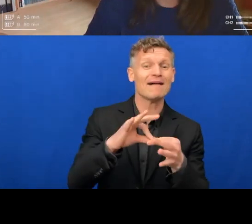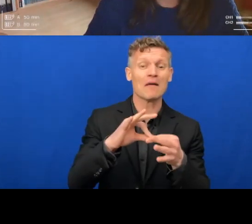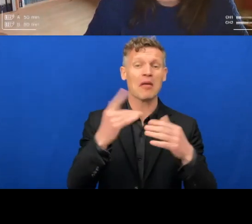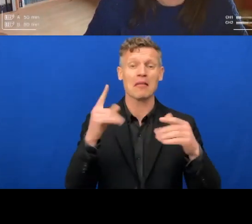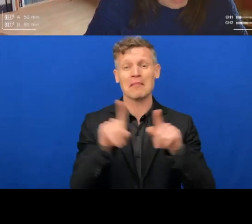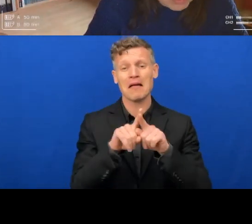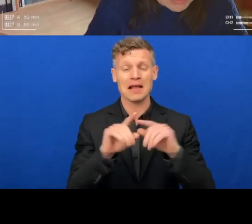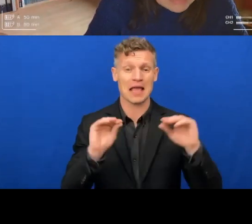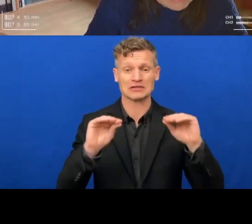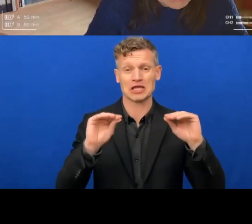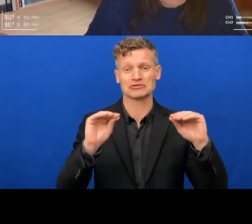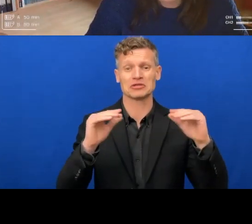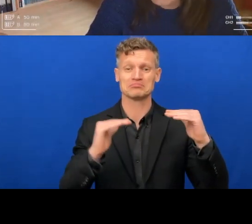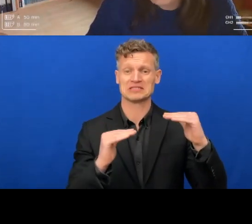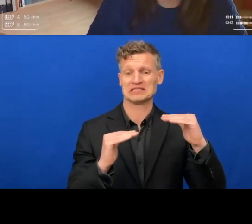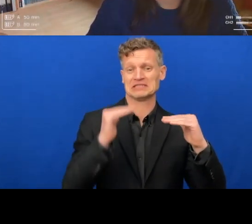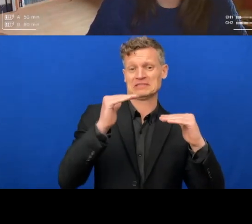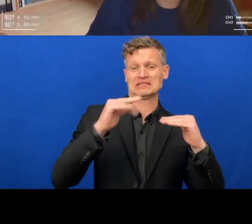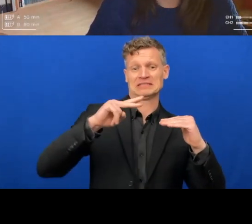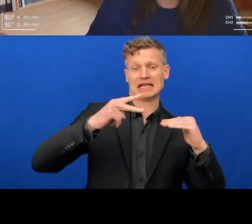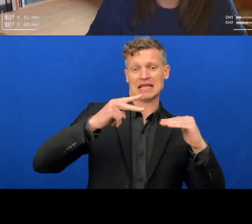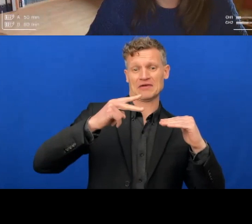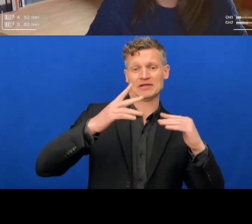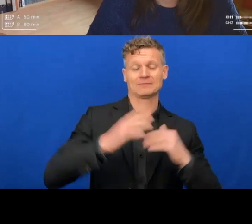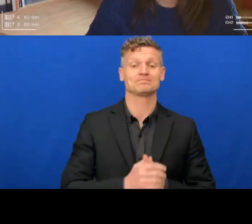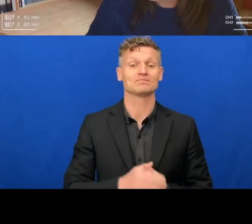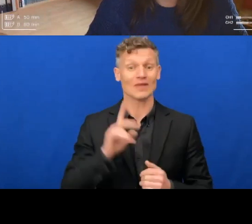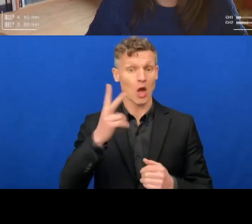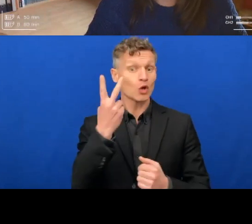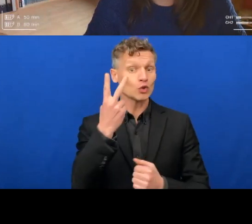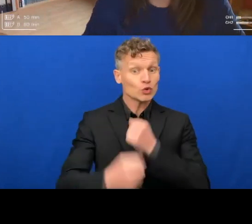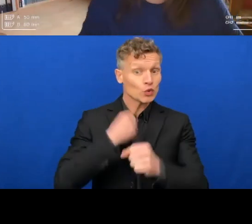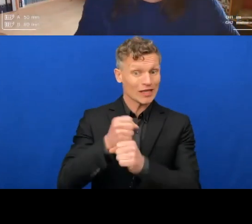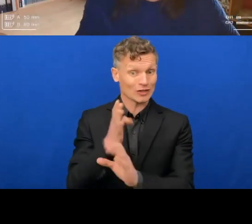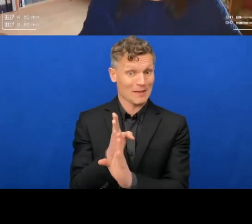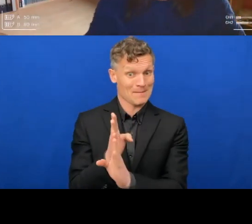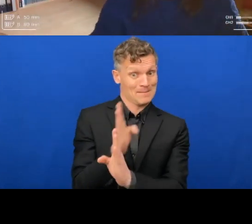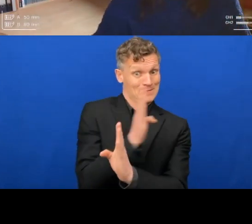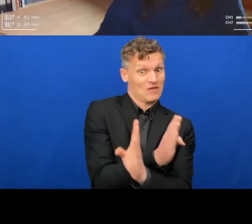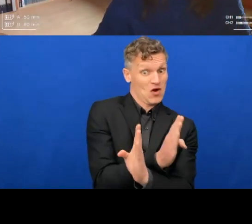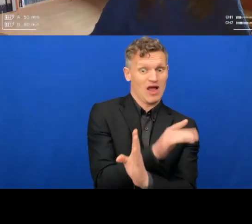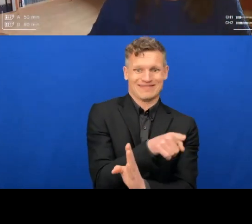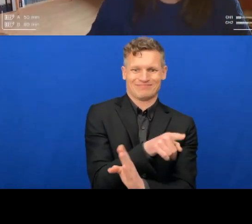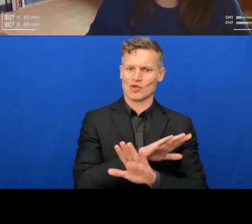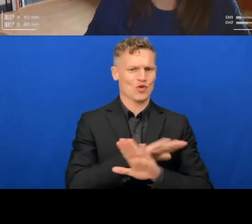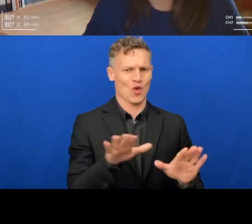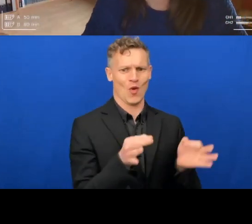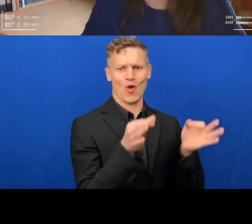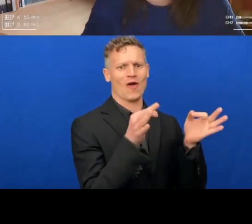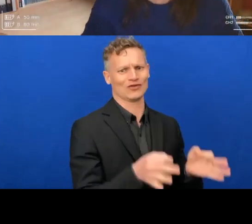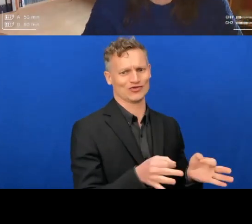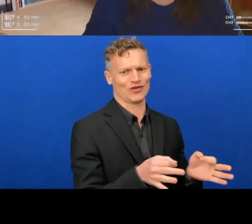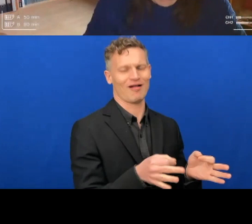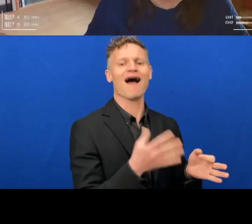nivel secundaria, pero 2 años antes de esto se hizo un programa similar, aunque